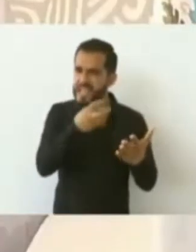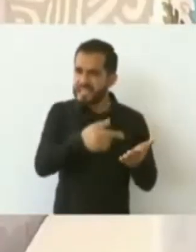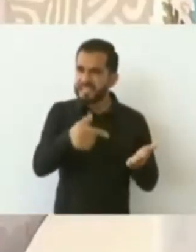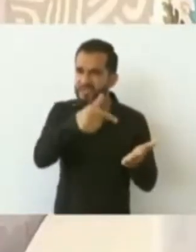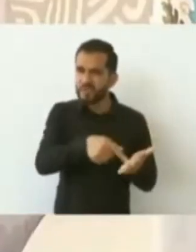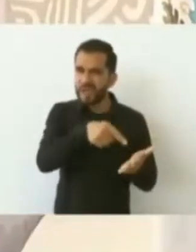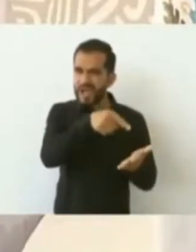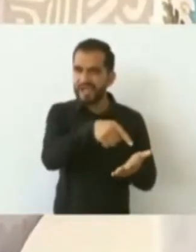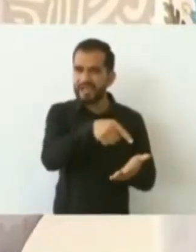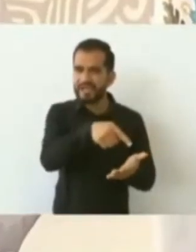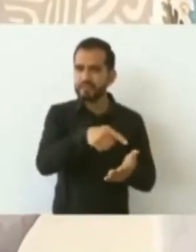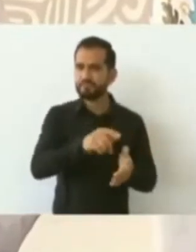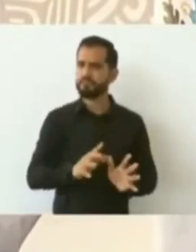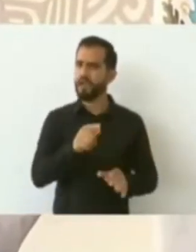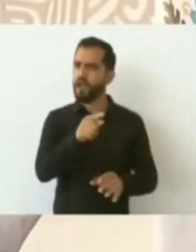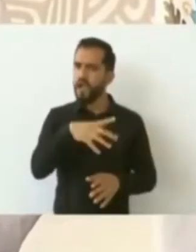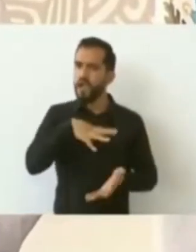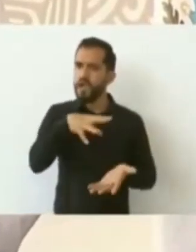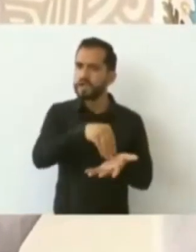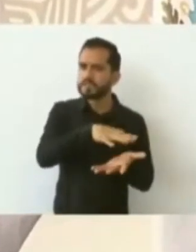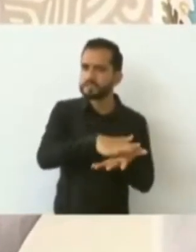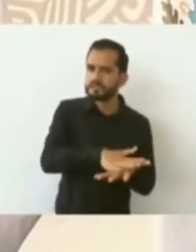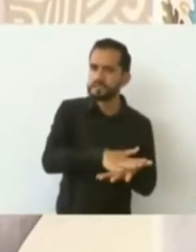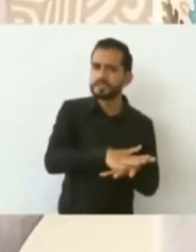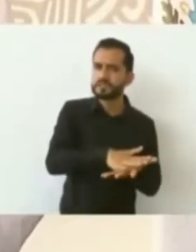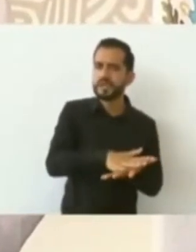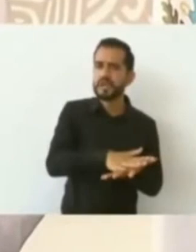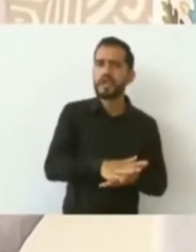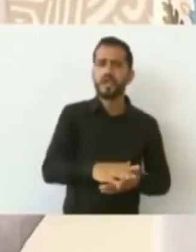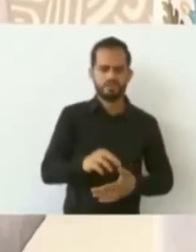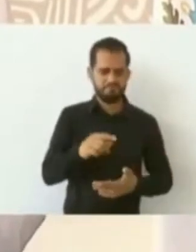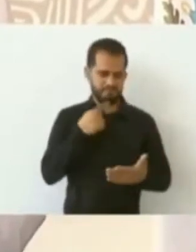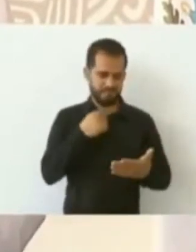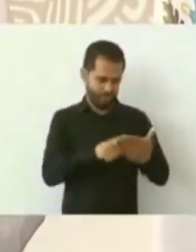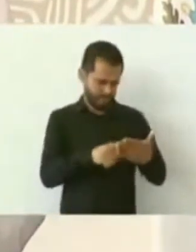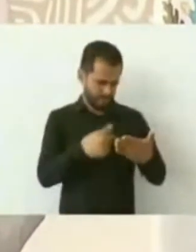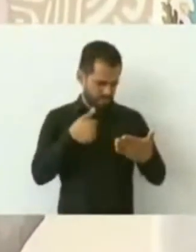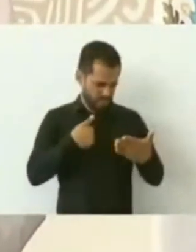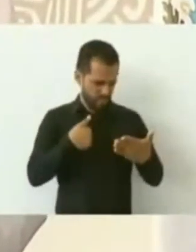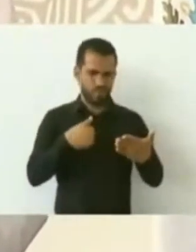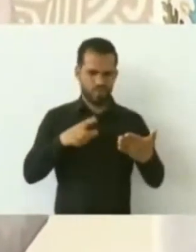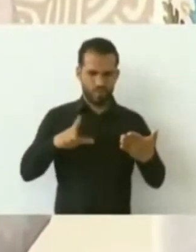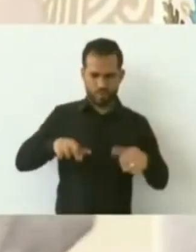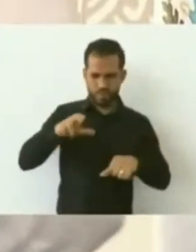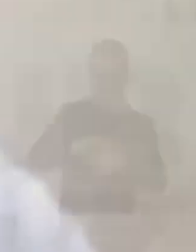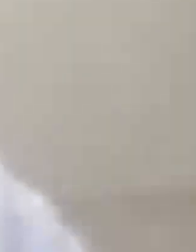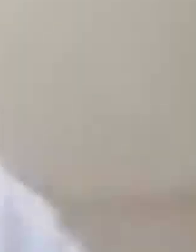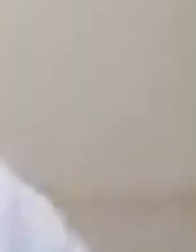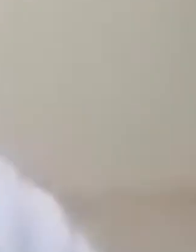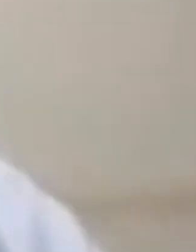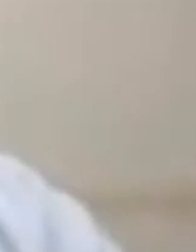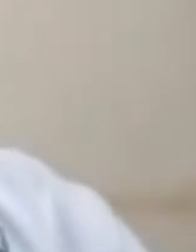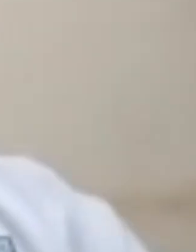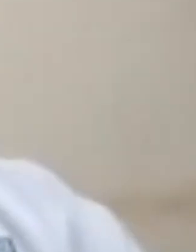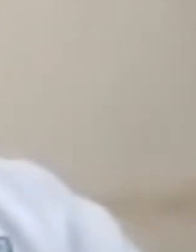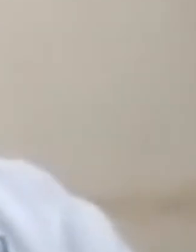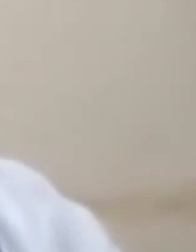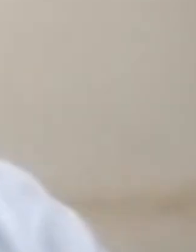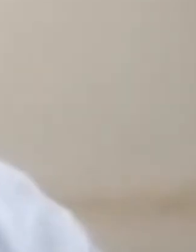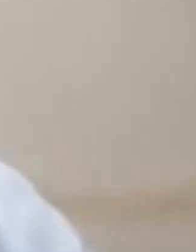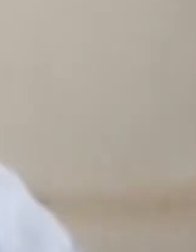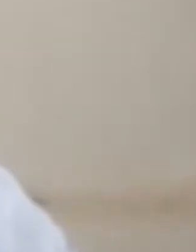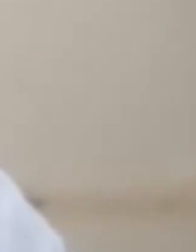células, la del Mayo Zambada, que sigue viva, están su hijo, están sus hijas, que controlan una parte, está la de